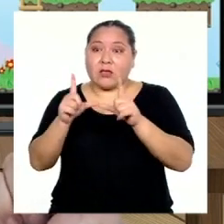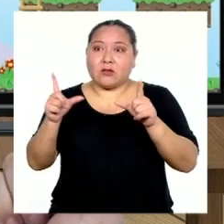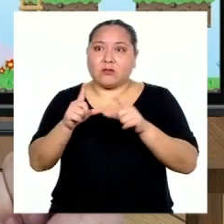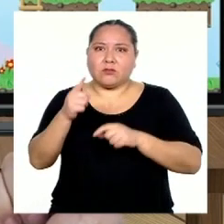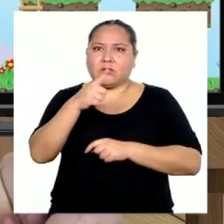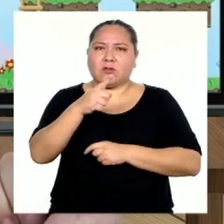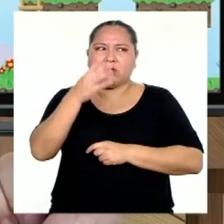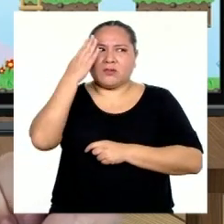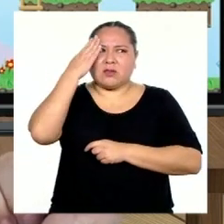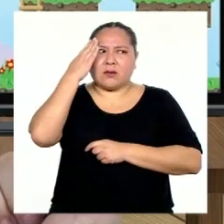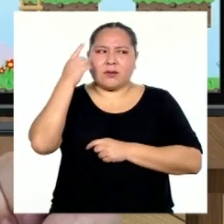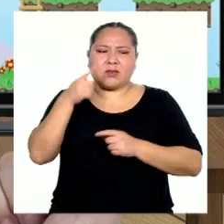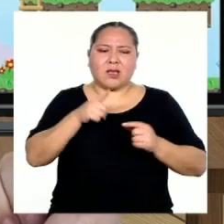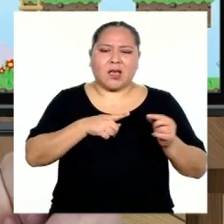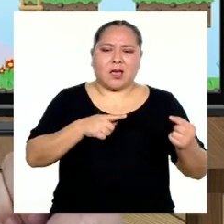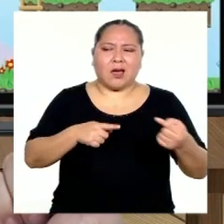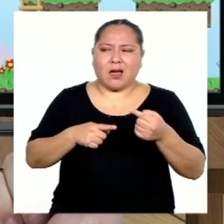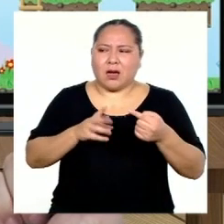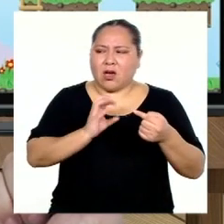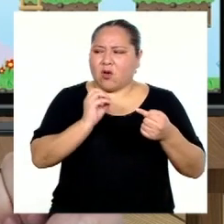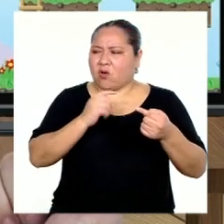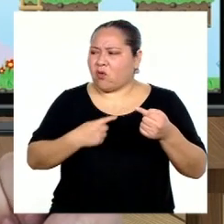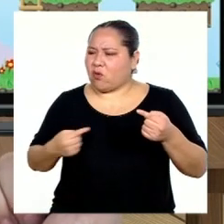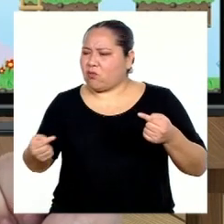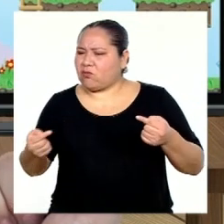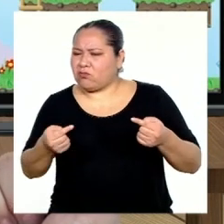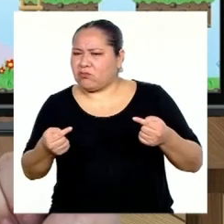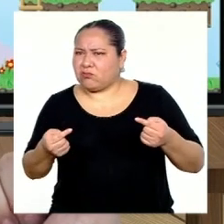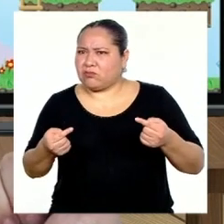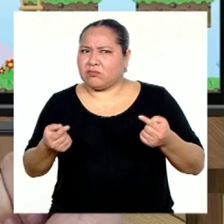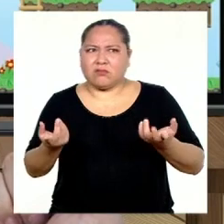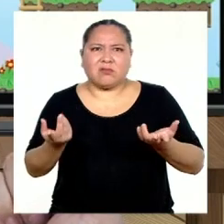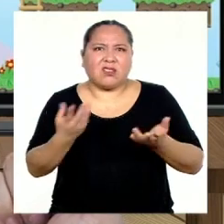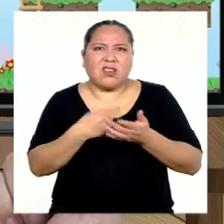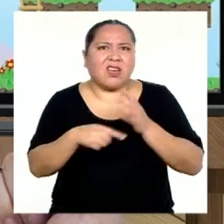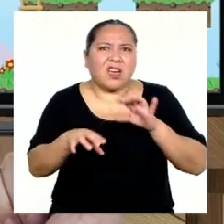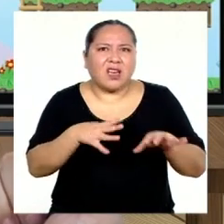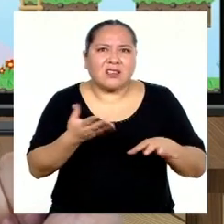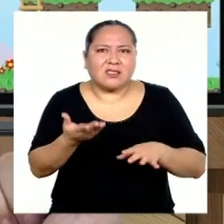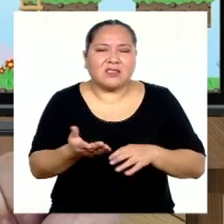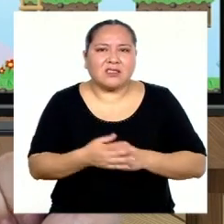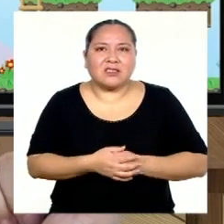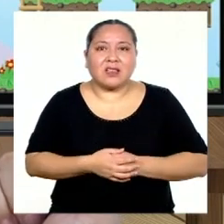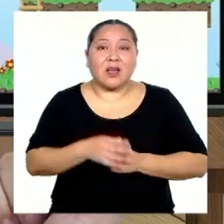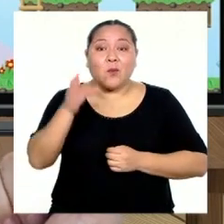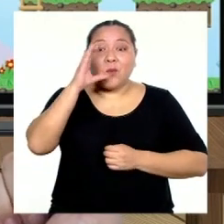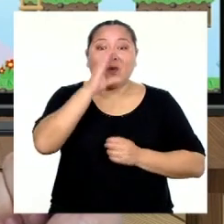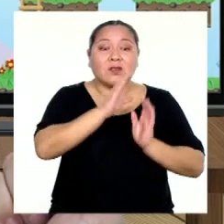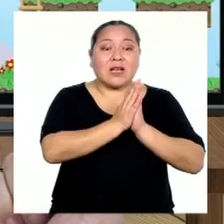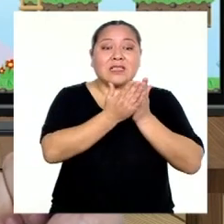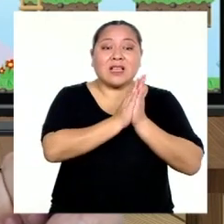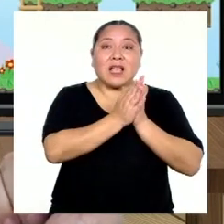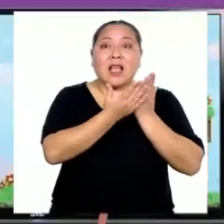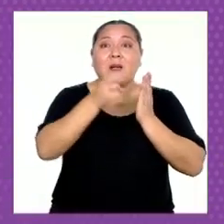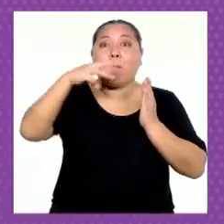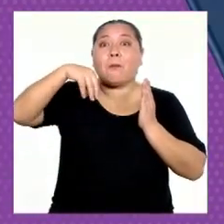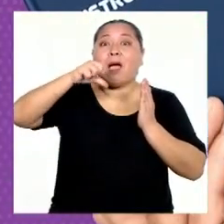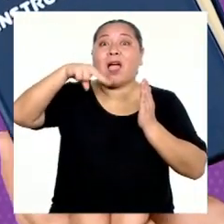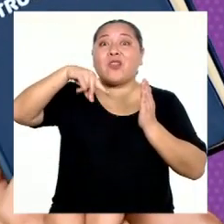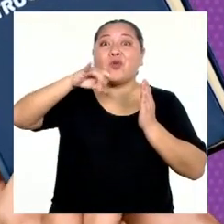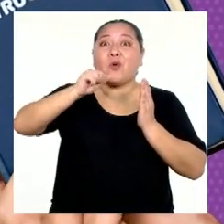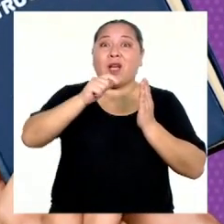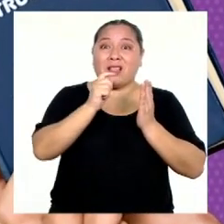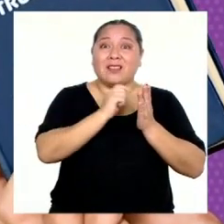estás segura si el cable va ahí o al otro lado. ¿Qué haces? Pues buscas el manual de instrucciones.